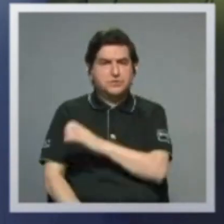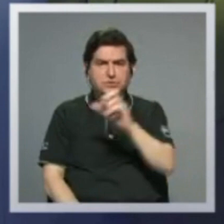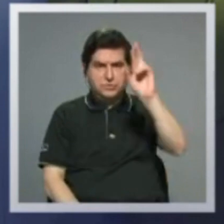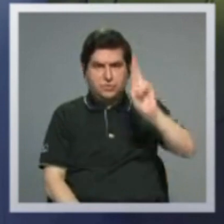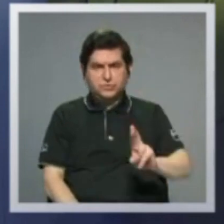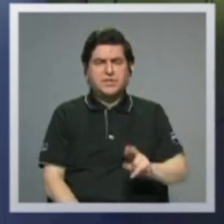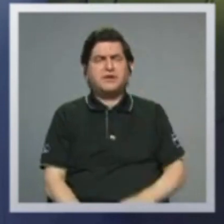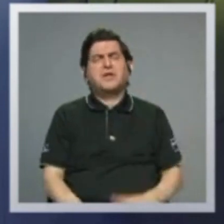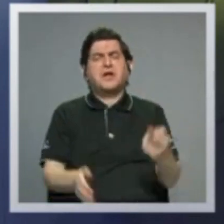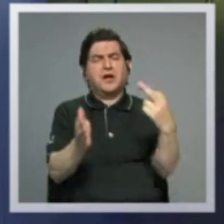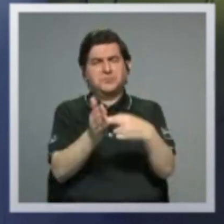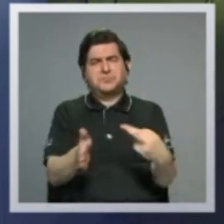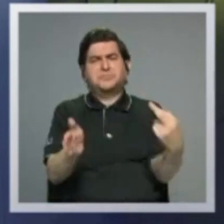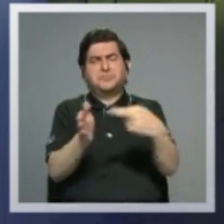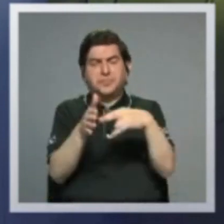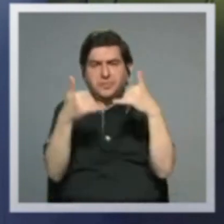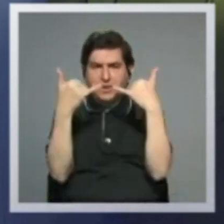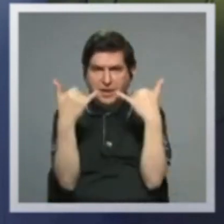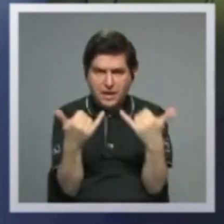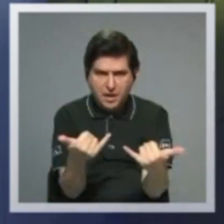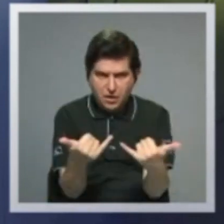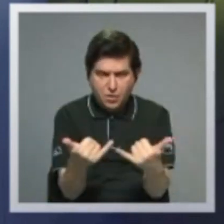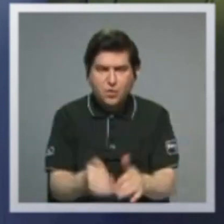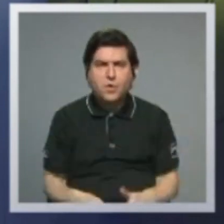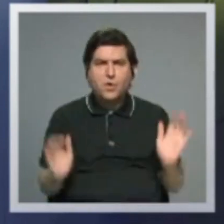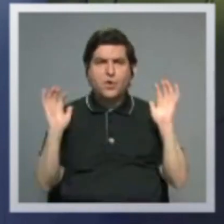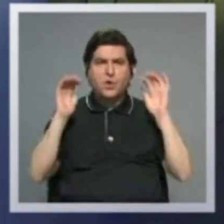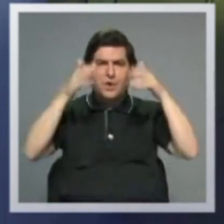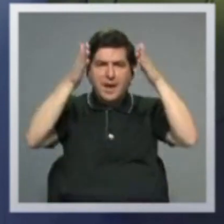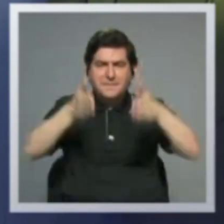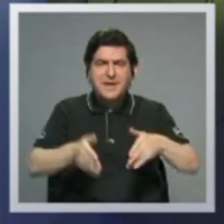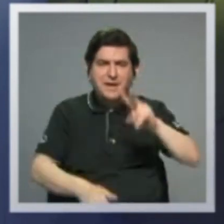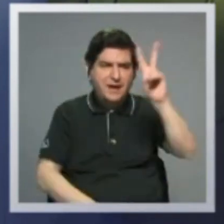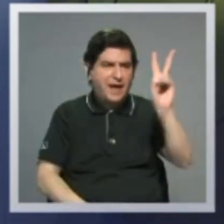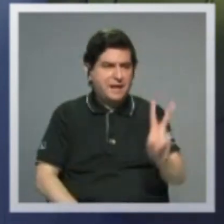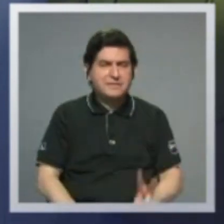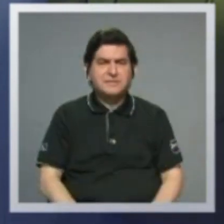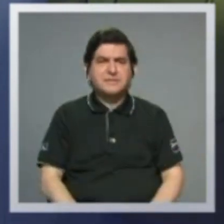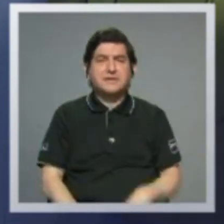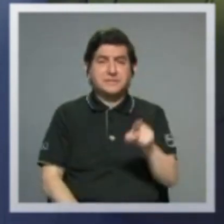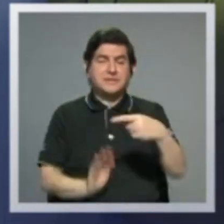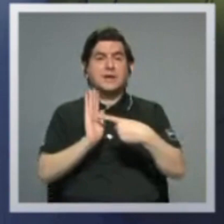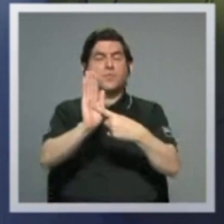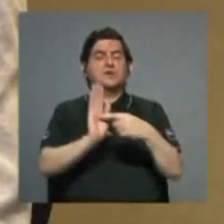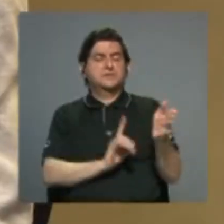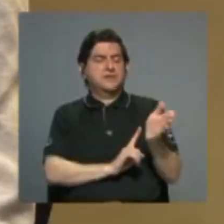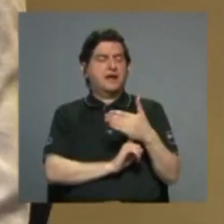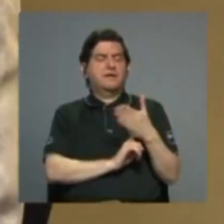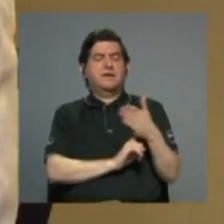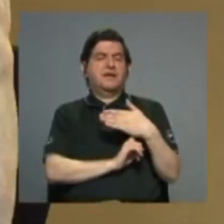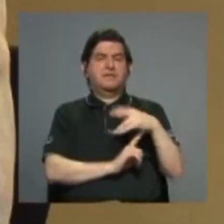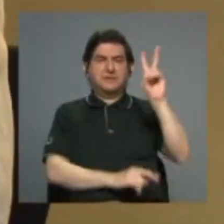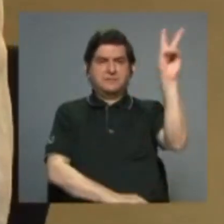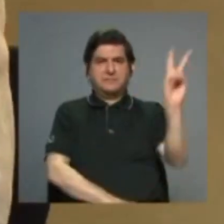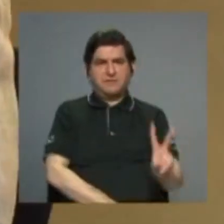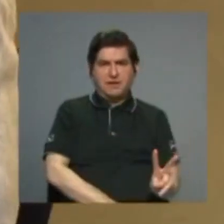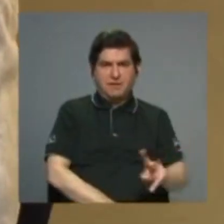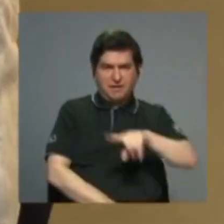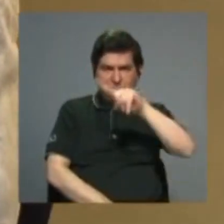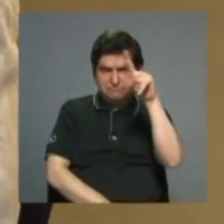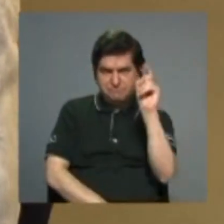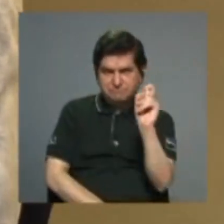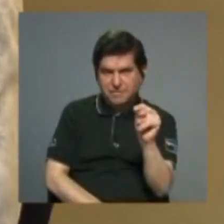ver frecuentemente y ahora a migrantes venezolanos que se colocan la bandera venezolana. La pregunta